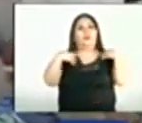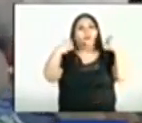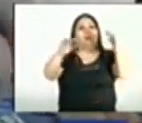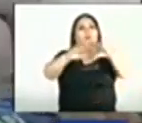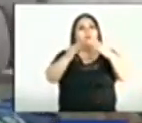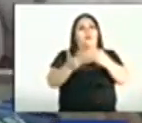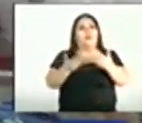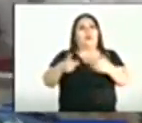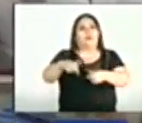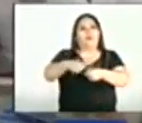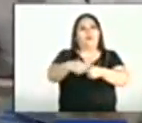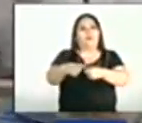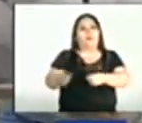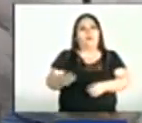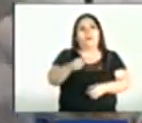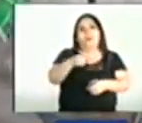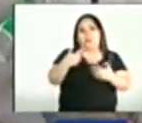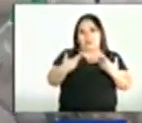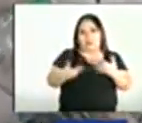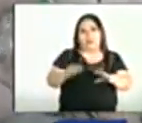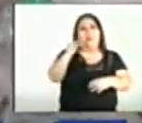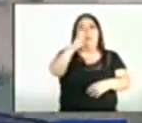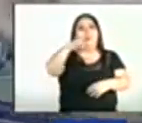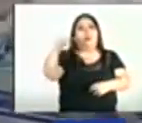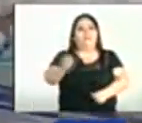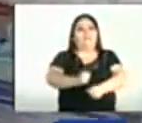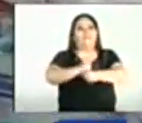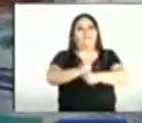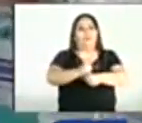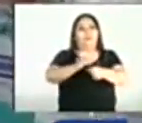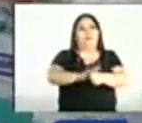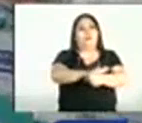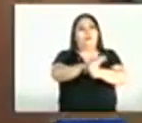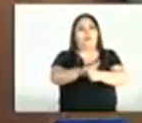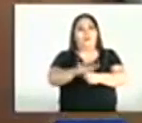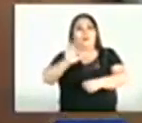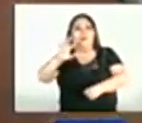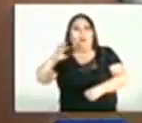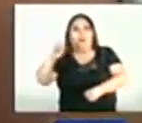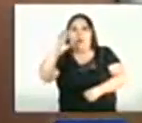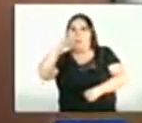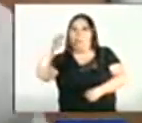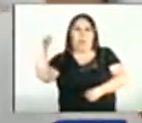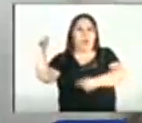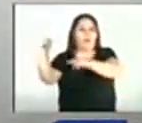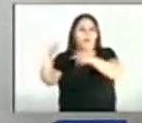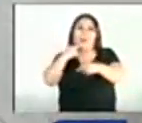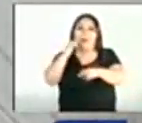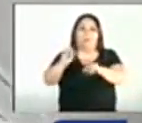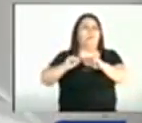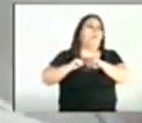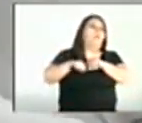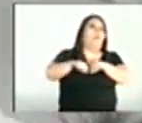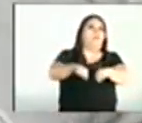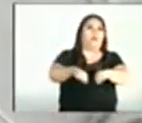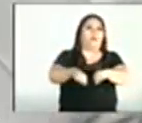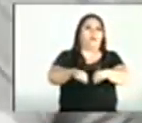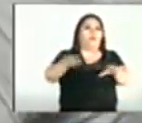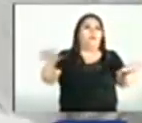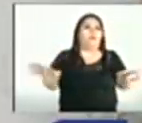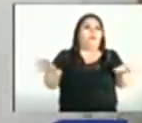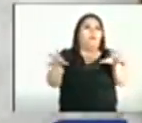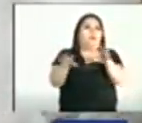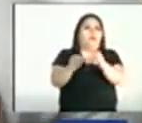menos 105 países confirmaron casos de covid-19 y 50 países reportaron muertes por esta causa en total se